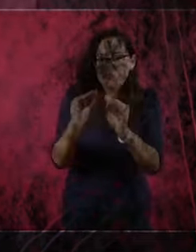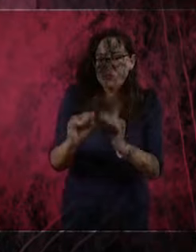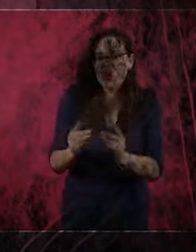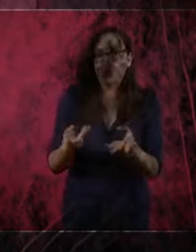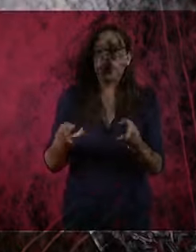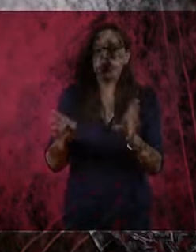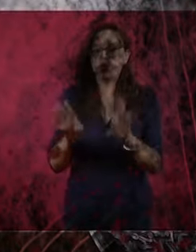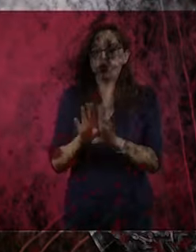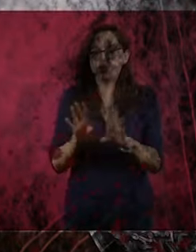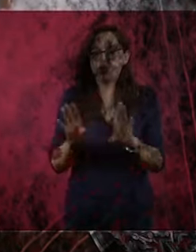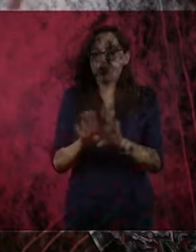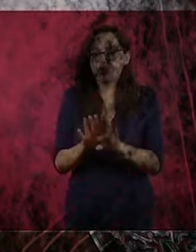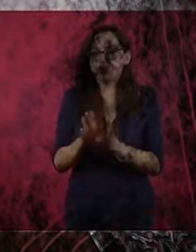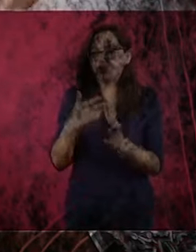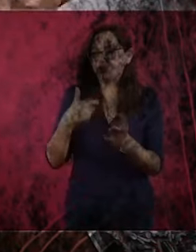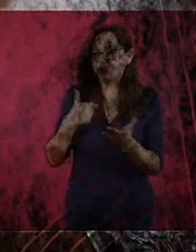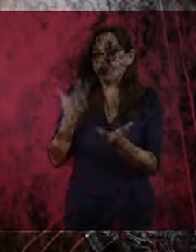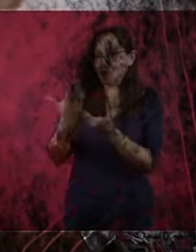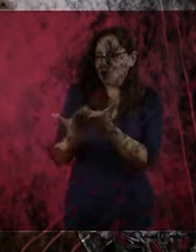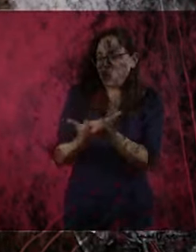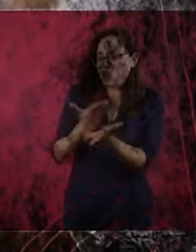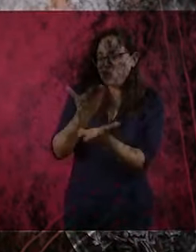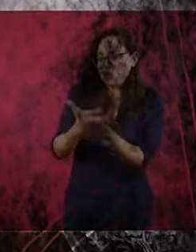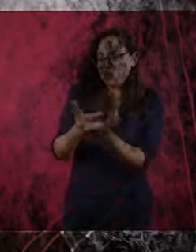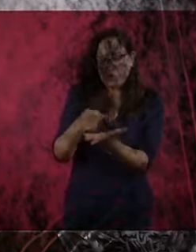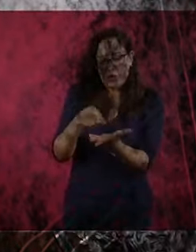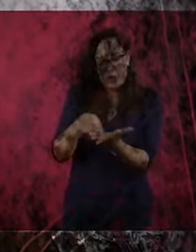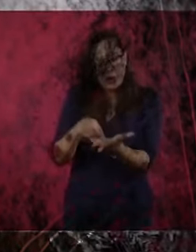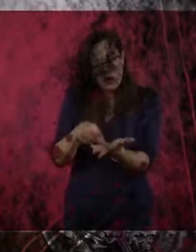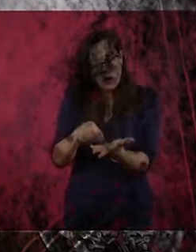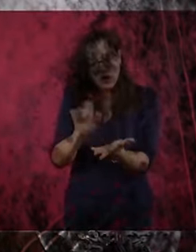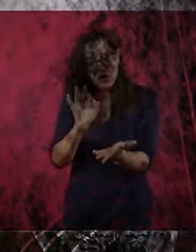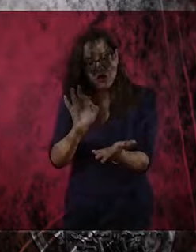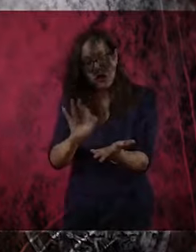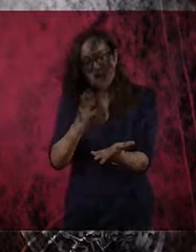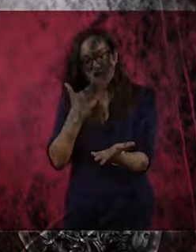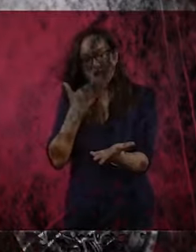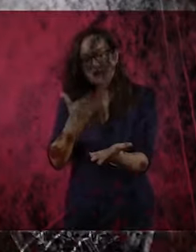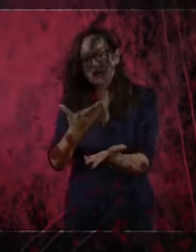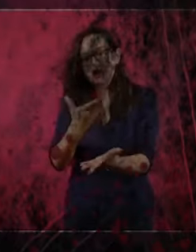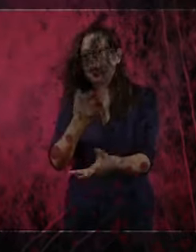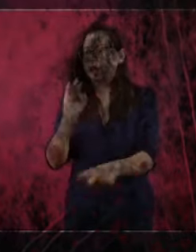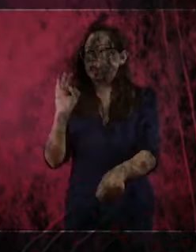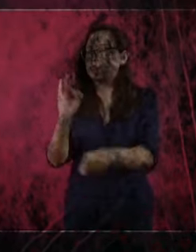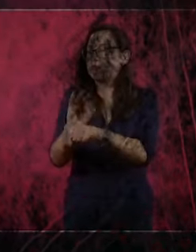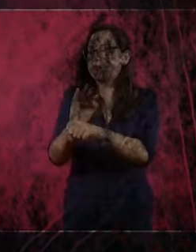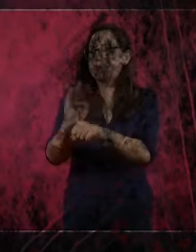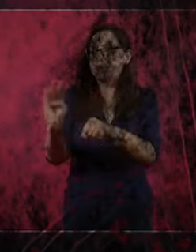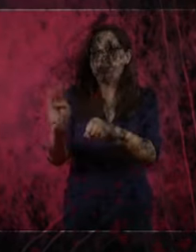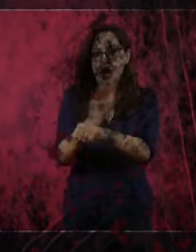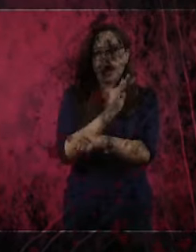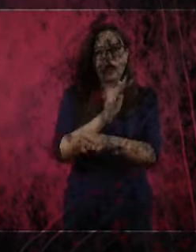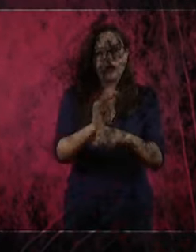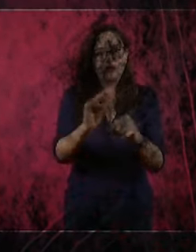venga de su amo no sabe ni de qué va Pero como la envía su amo Entonces está bien Por lo tanto los